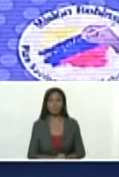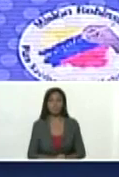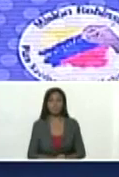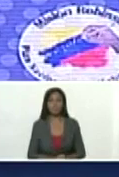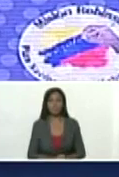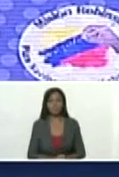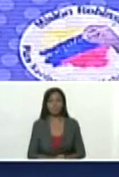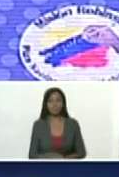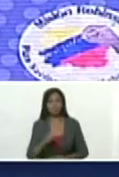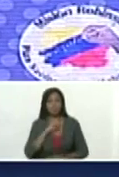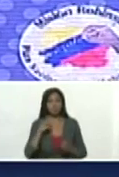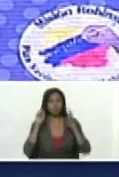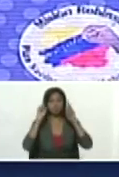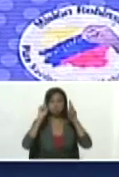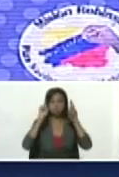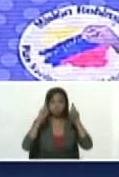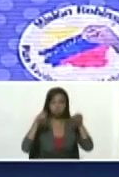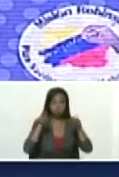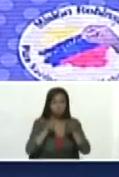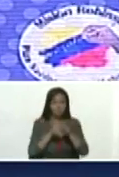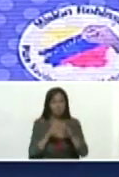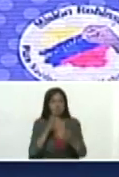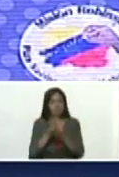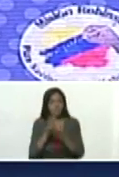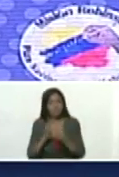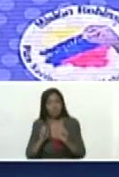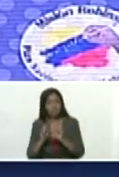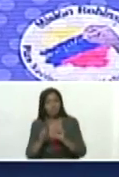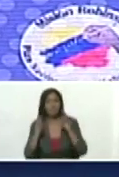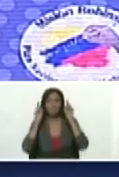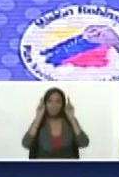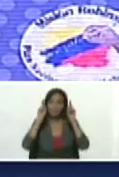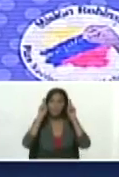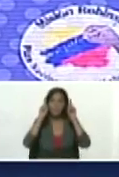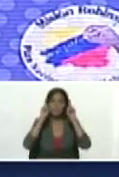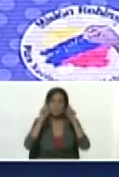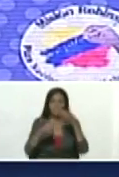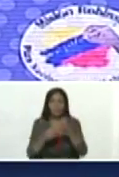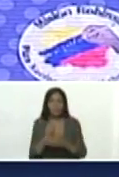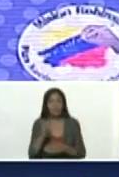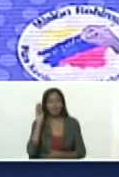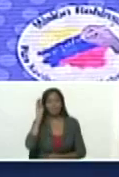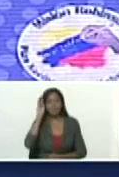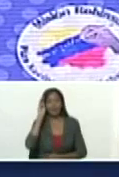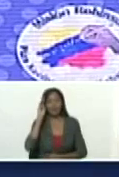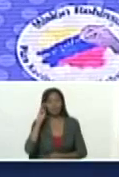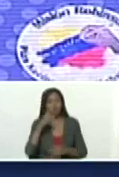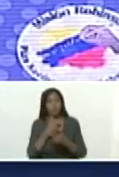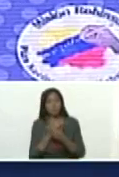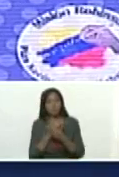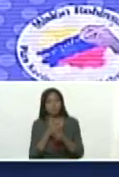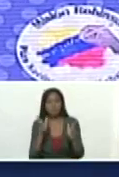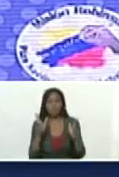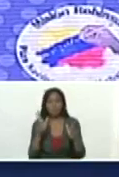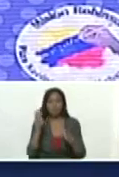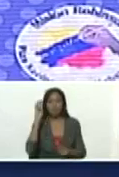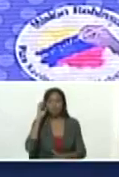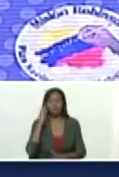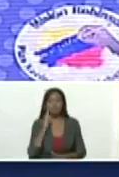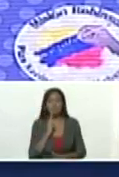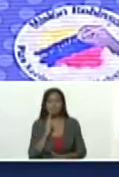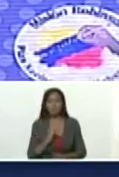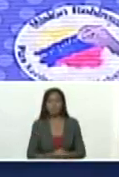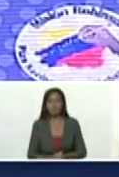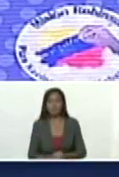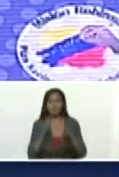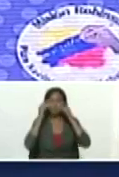Así nos los enseñaron, y nos los enseñan todavía, el maestro del Libertador. Simón Rodríguez, pero